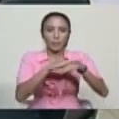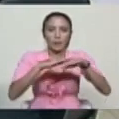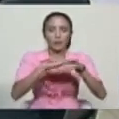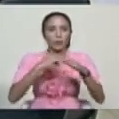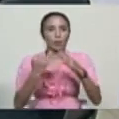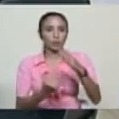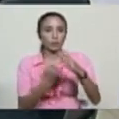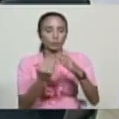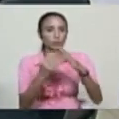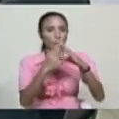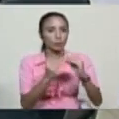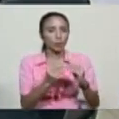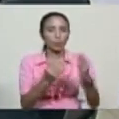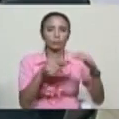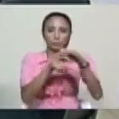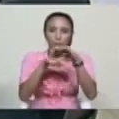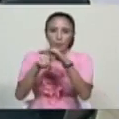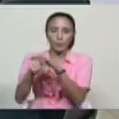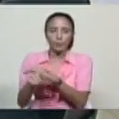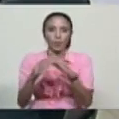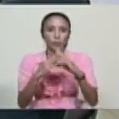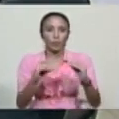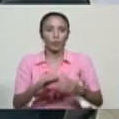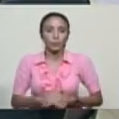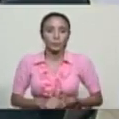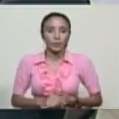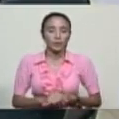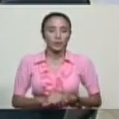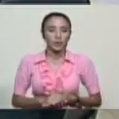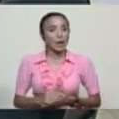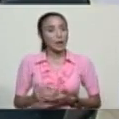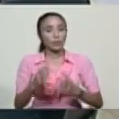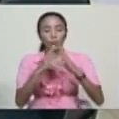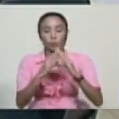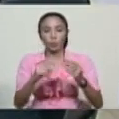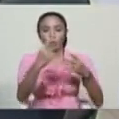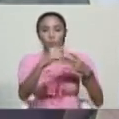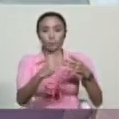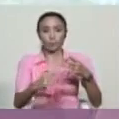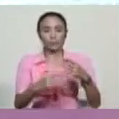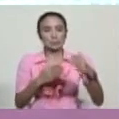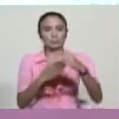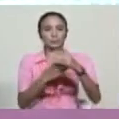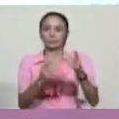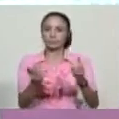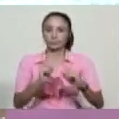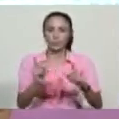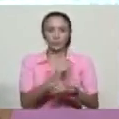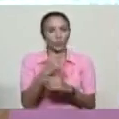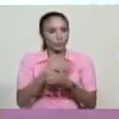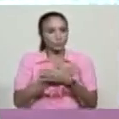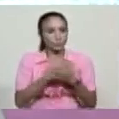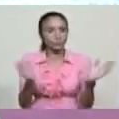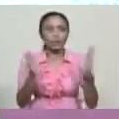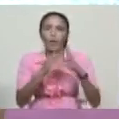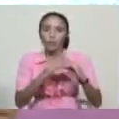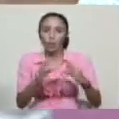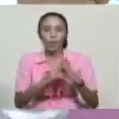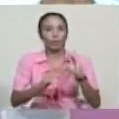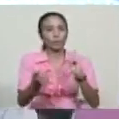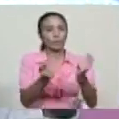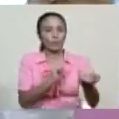brindado todo el apoyo. Pero esto no ha significado en modo alguno cortapisas, limitaciones para que ese sea un escenario para el